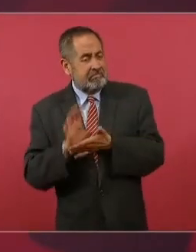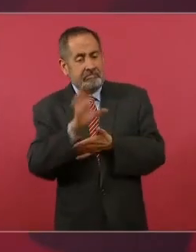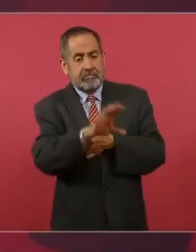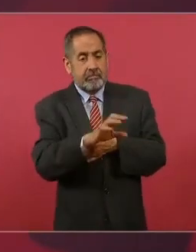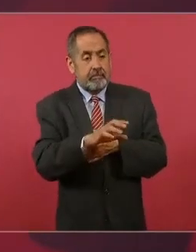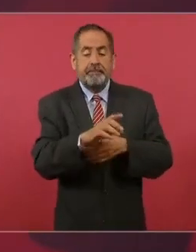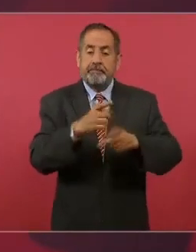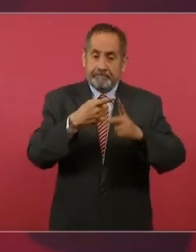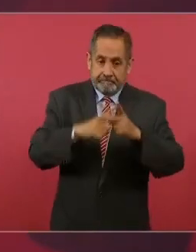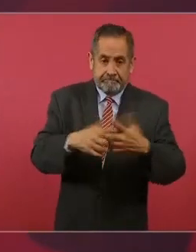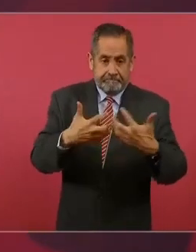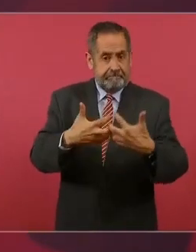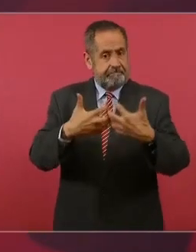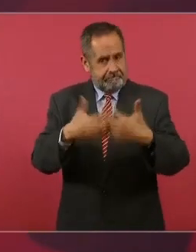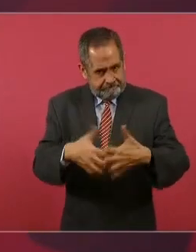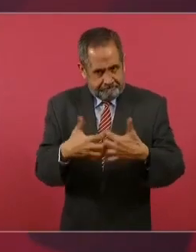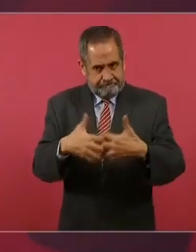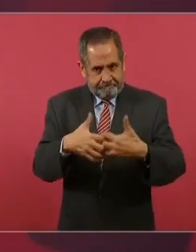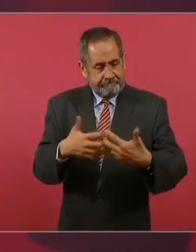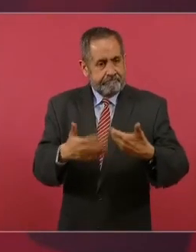echarla a andar,